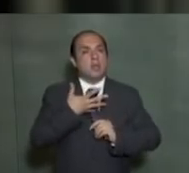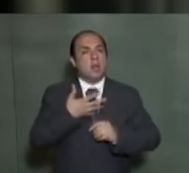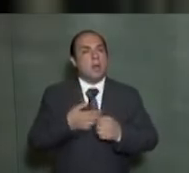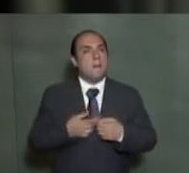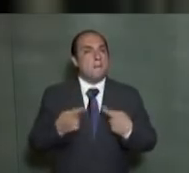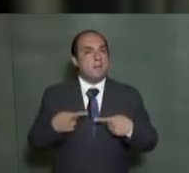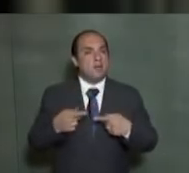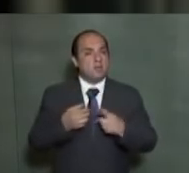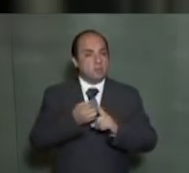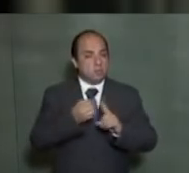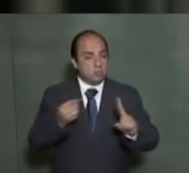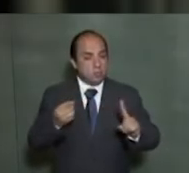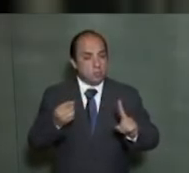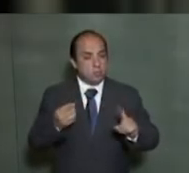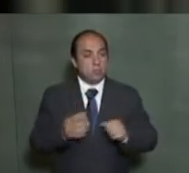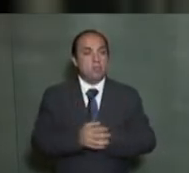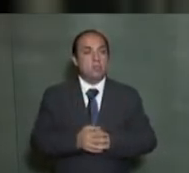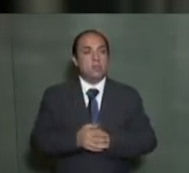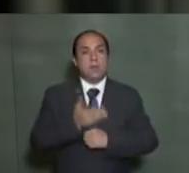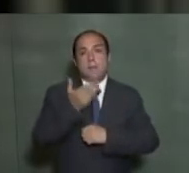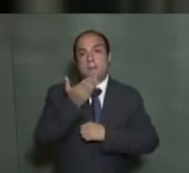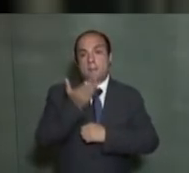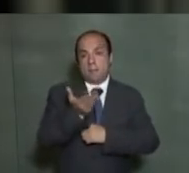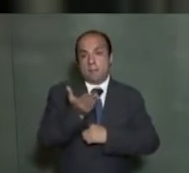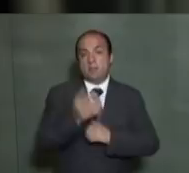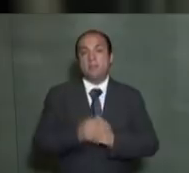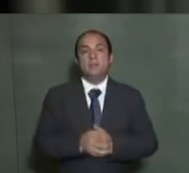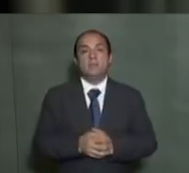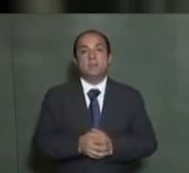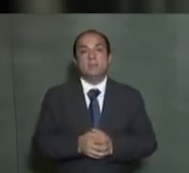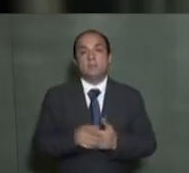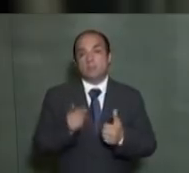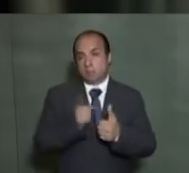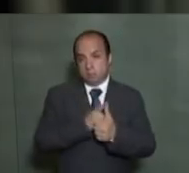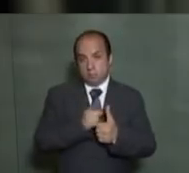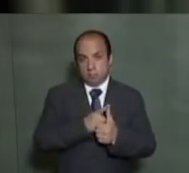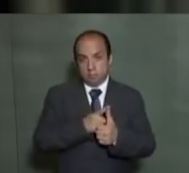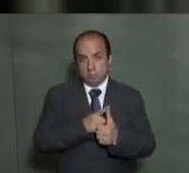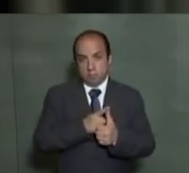institucional y formal, solicitándole a las principales